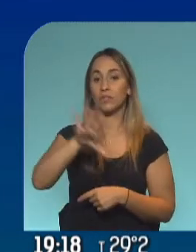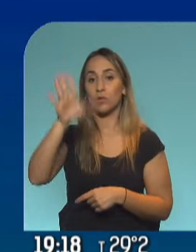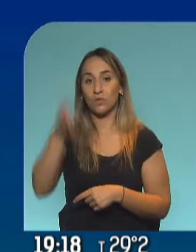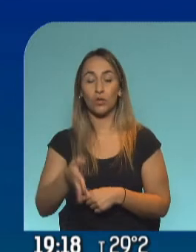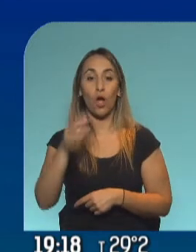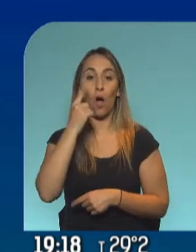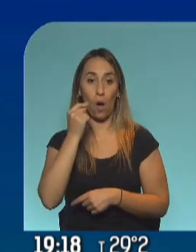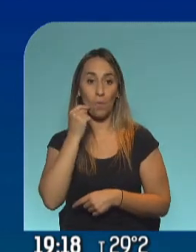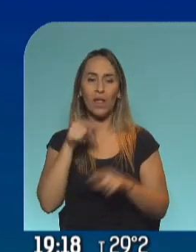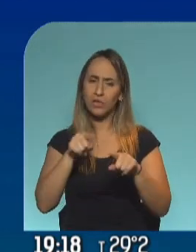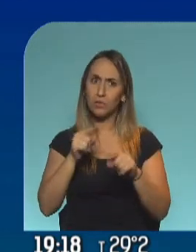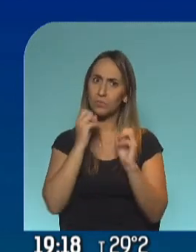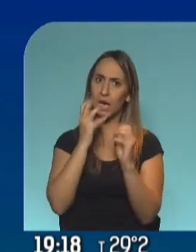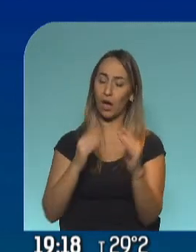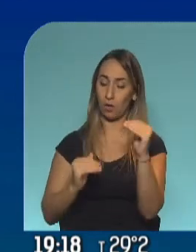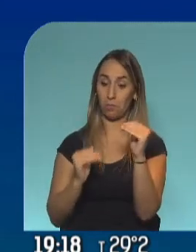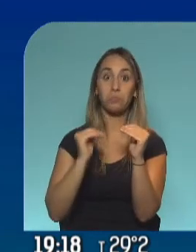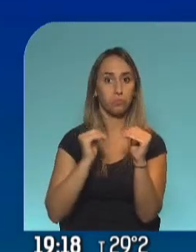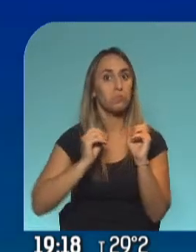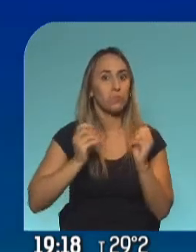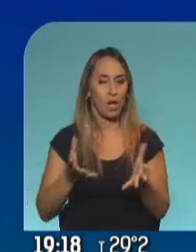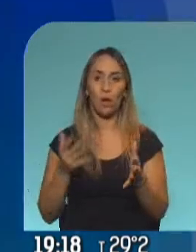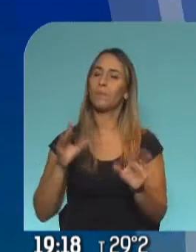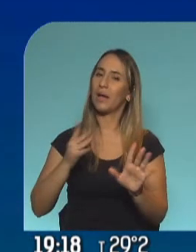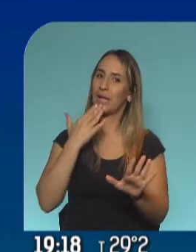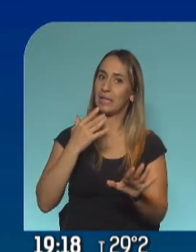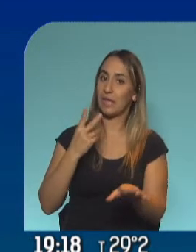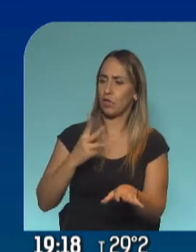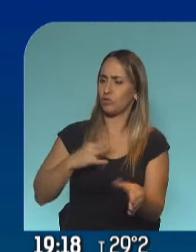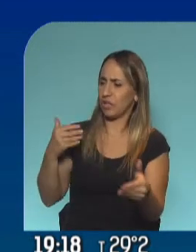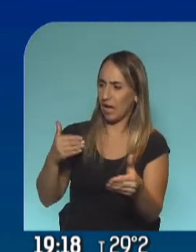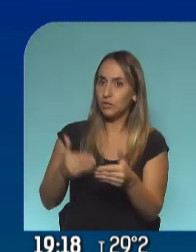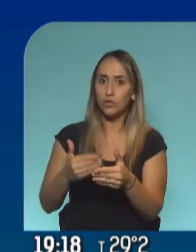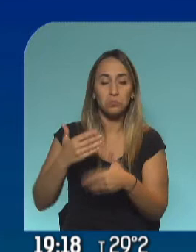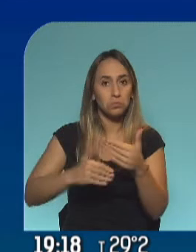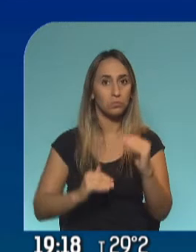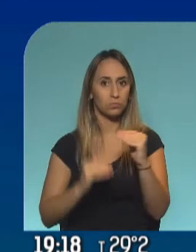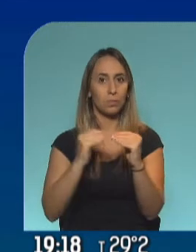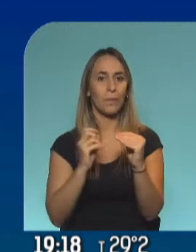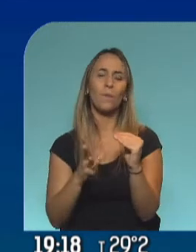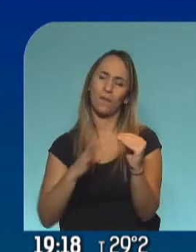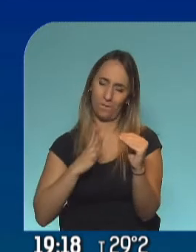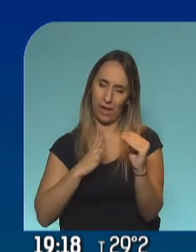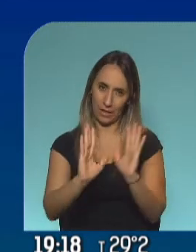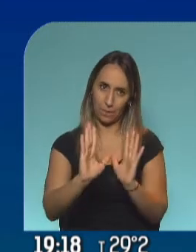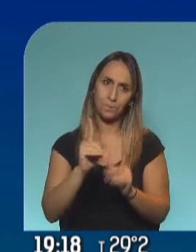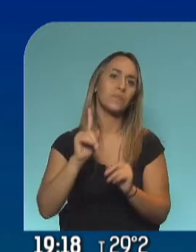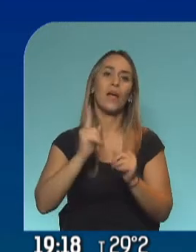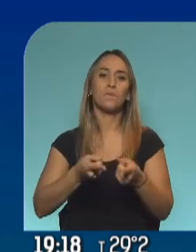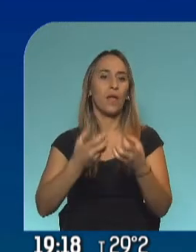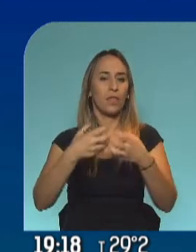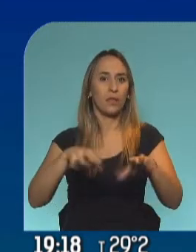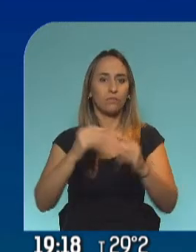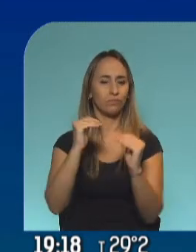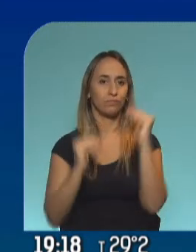decir que esto mejoró en el último tiempo, ¿sí? En los últimos 2 años mejoraron, pero falta mucho. Brechas de género en el sector